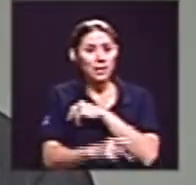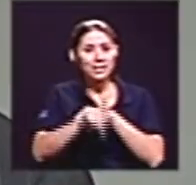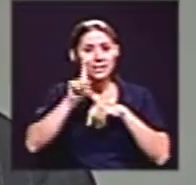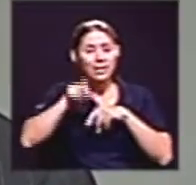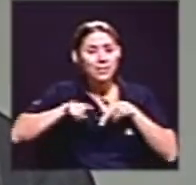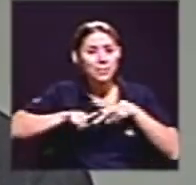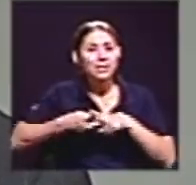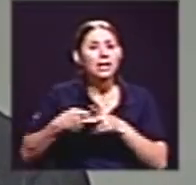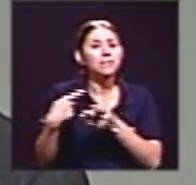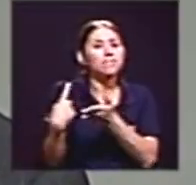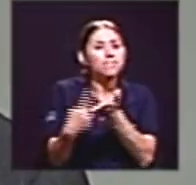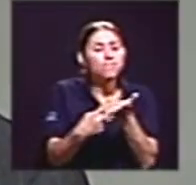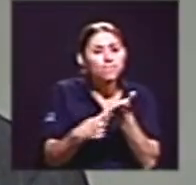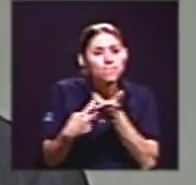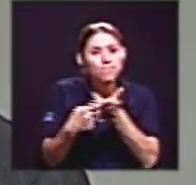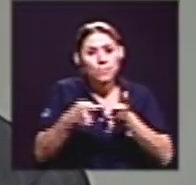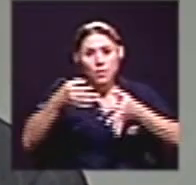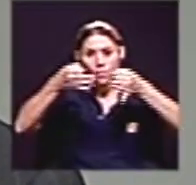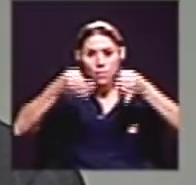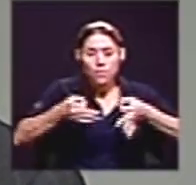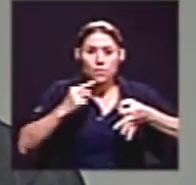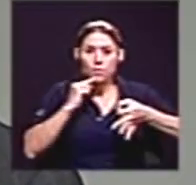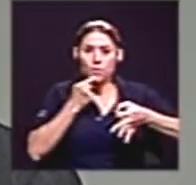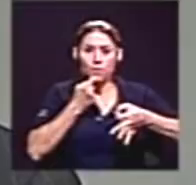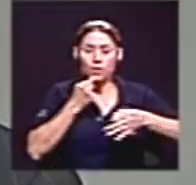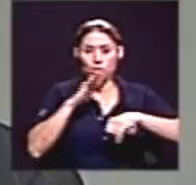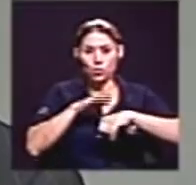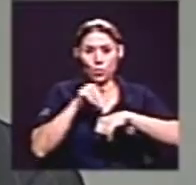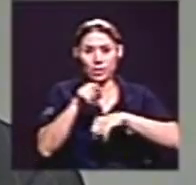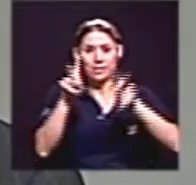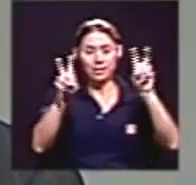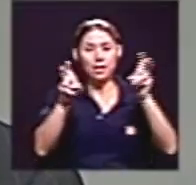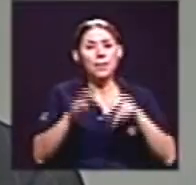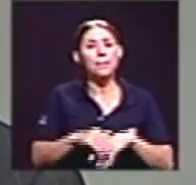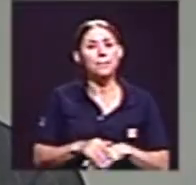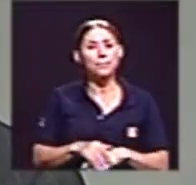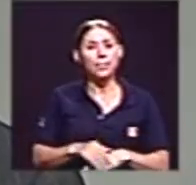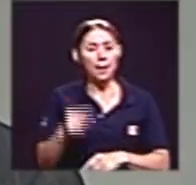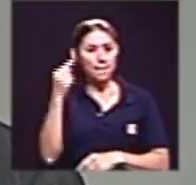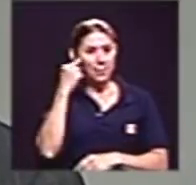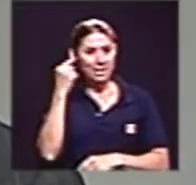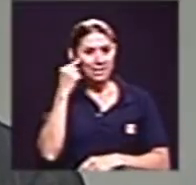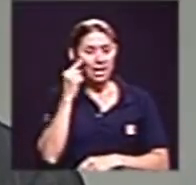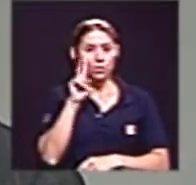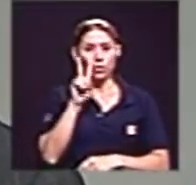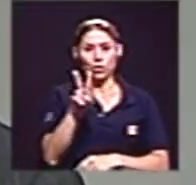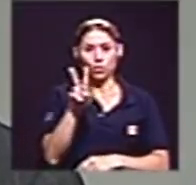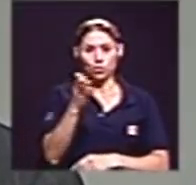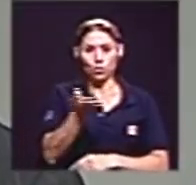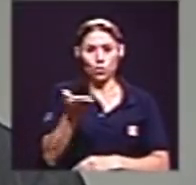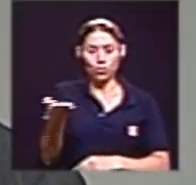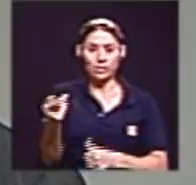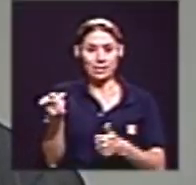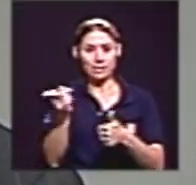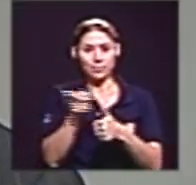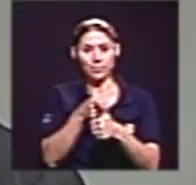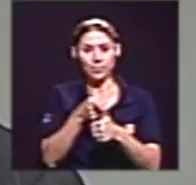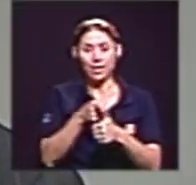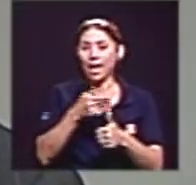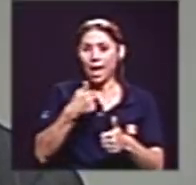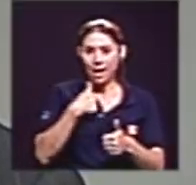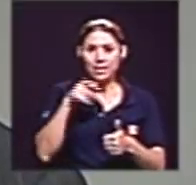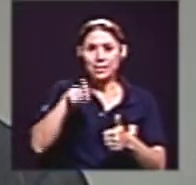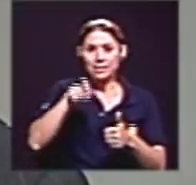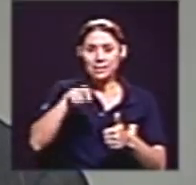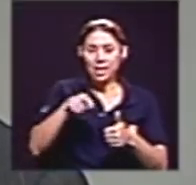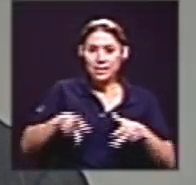discusión formal y seria sobre ese tema, pensando en 2 cosas, pensando en que hay necesidades de gasto